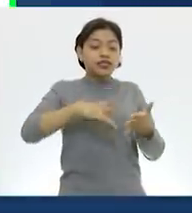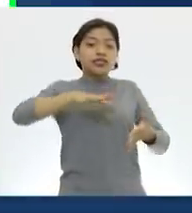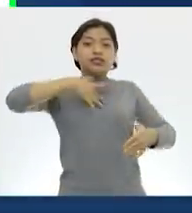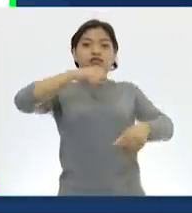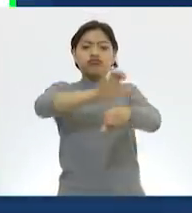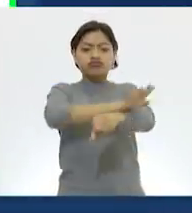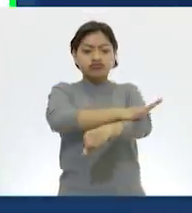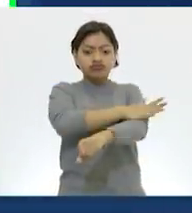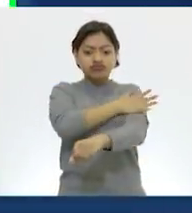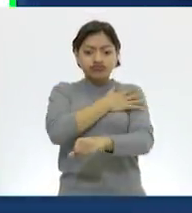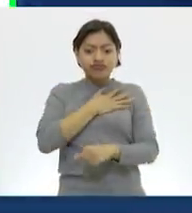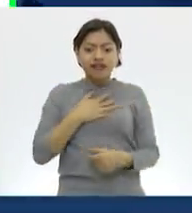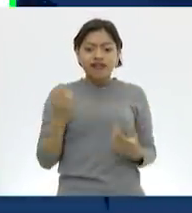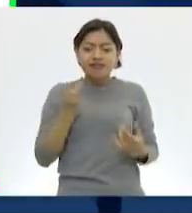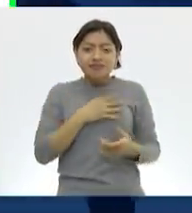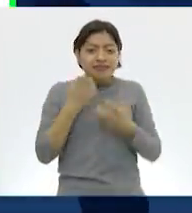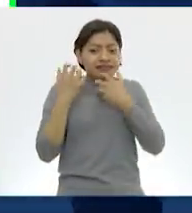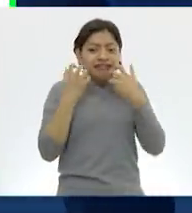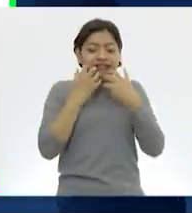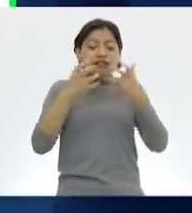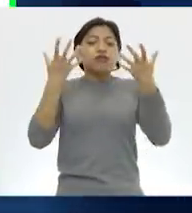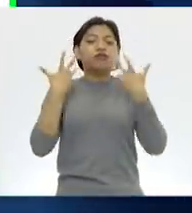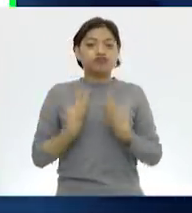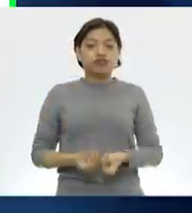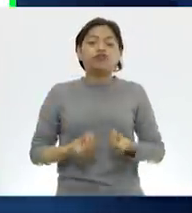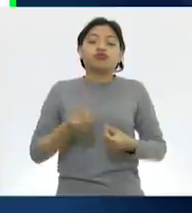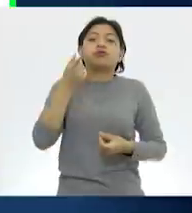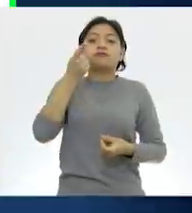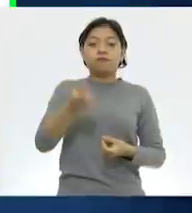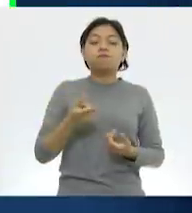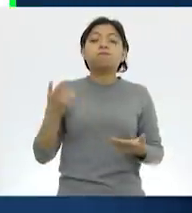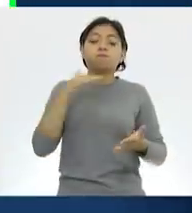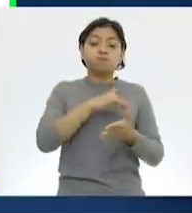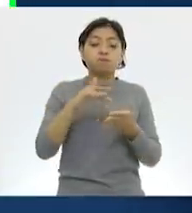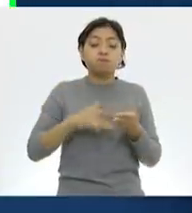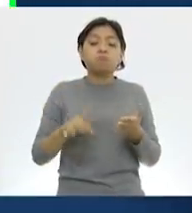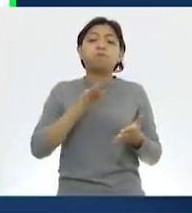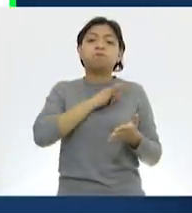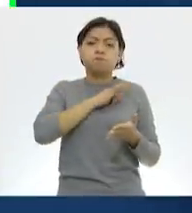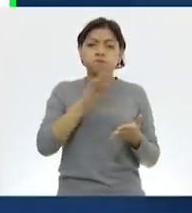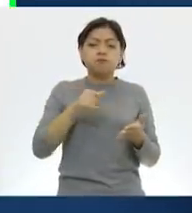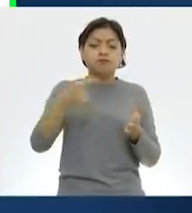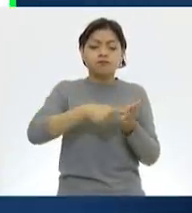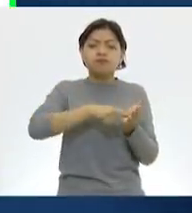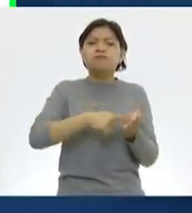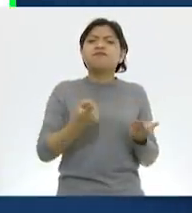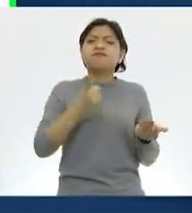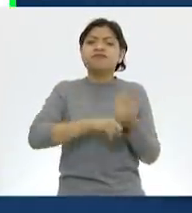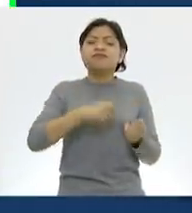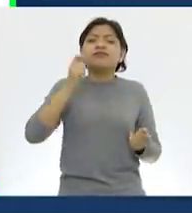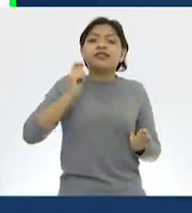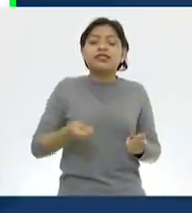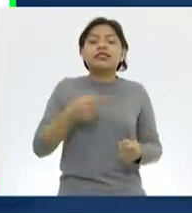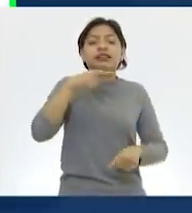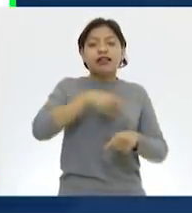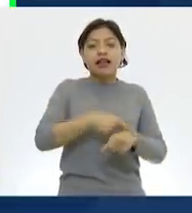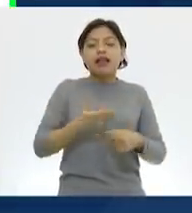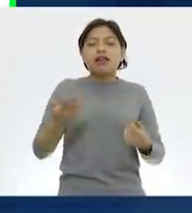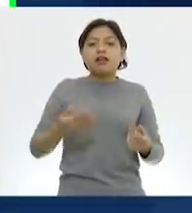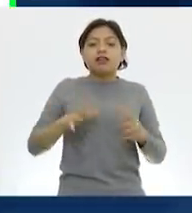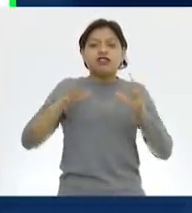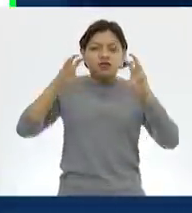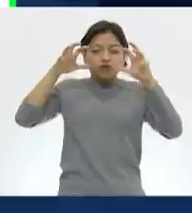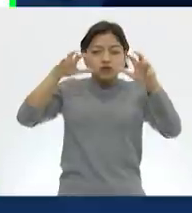emociones de miedo y de angustia en el lector, para lo cual se presentan con frecuencia situaciones en las que imperan lo fantástico y